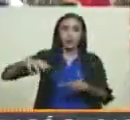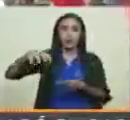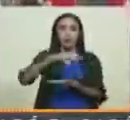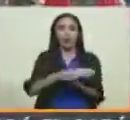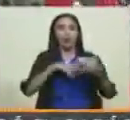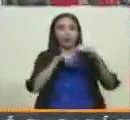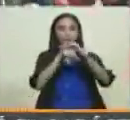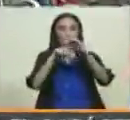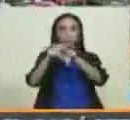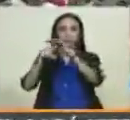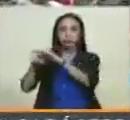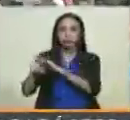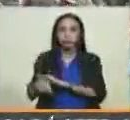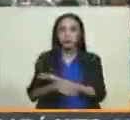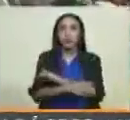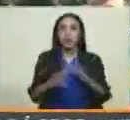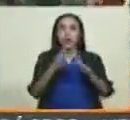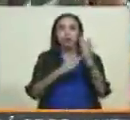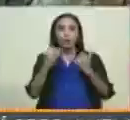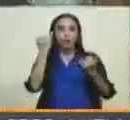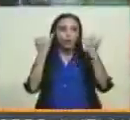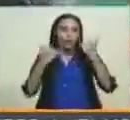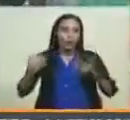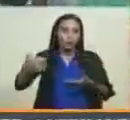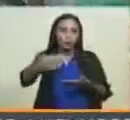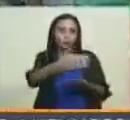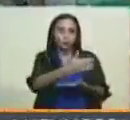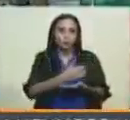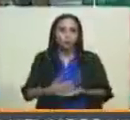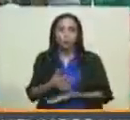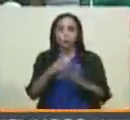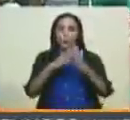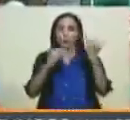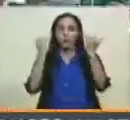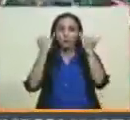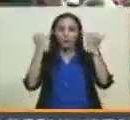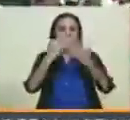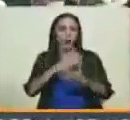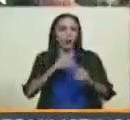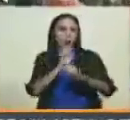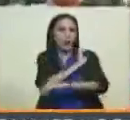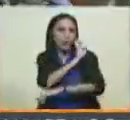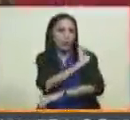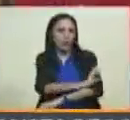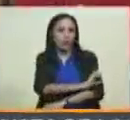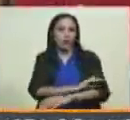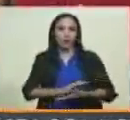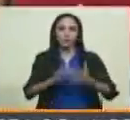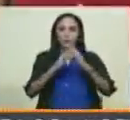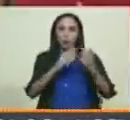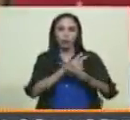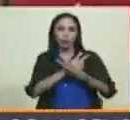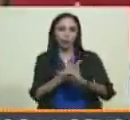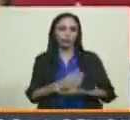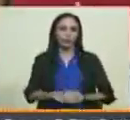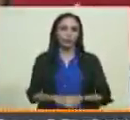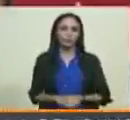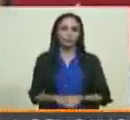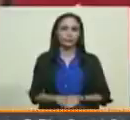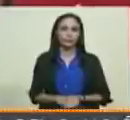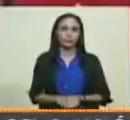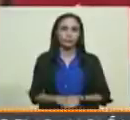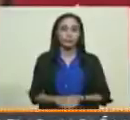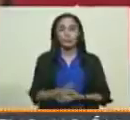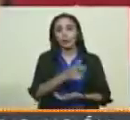recorriendo y recogiendo de ustedes la fuerza, la energía, y recogiendo del